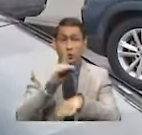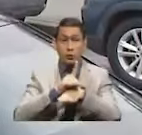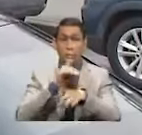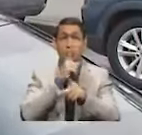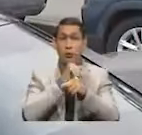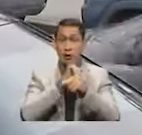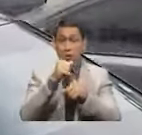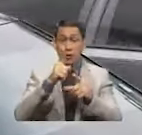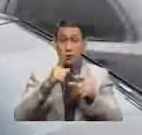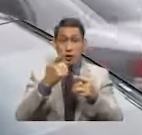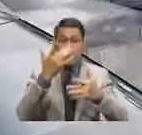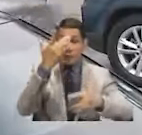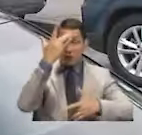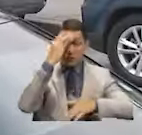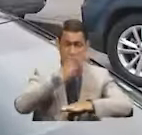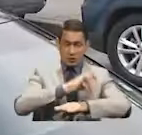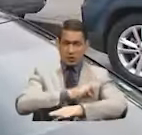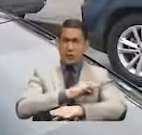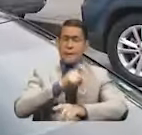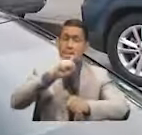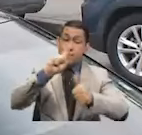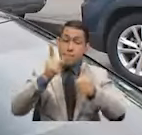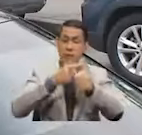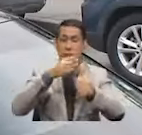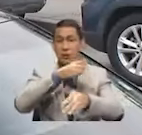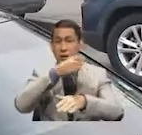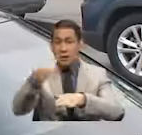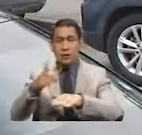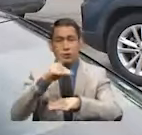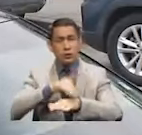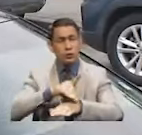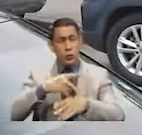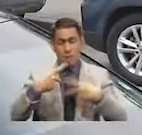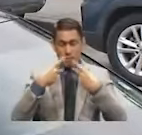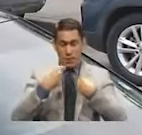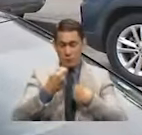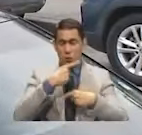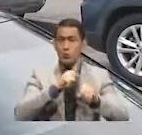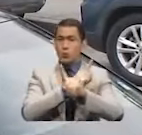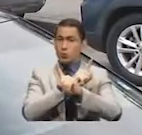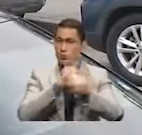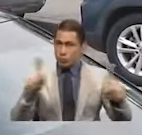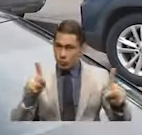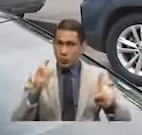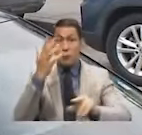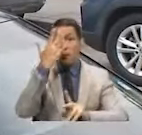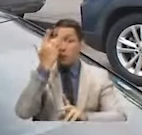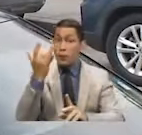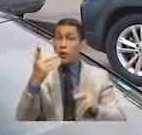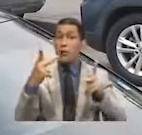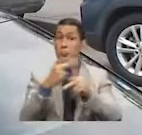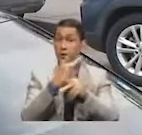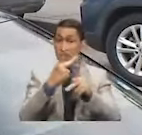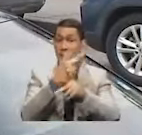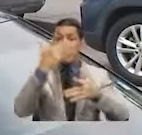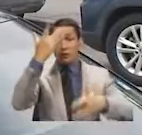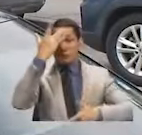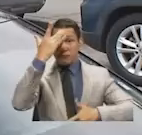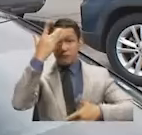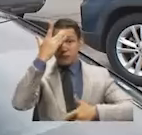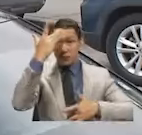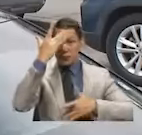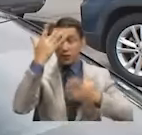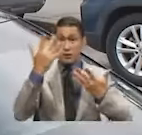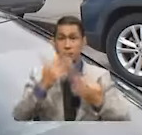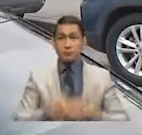se automediquen y trabajar muchísimo en el tema de la prevención, porque al ser el dengue una enfermedad contagiada por vectores,